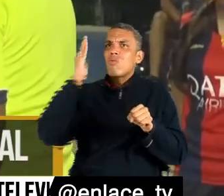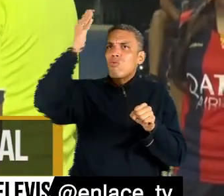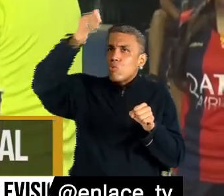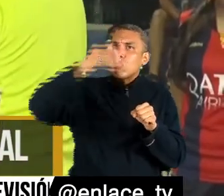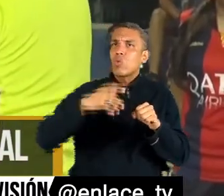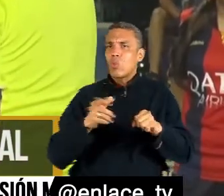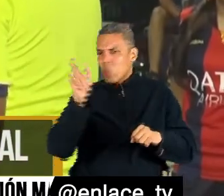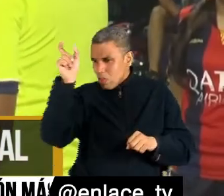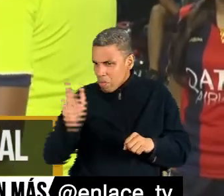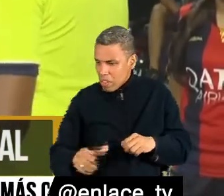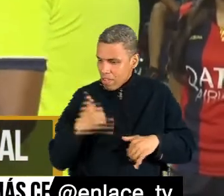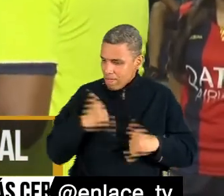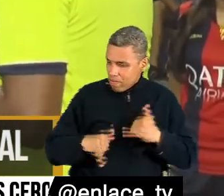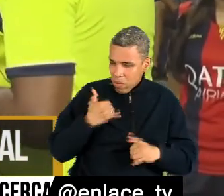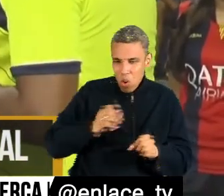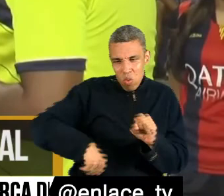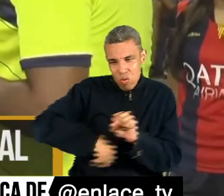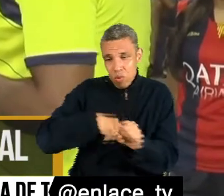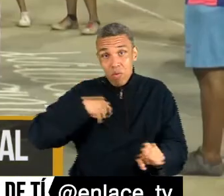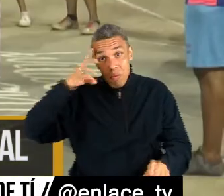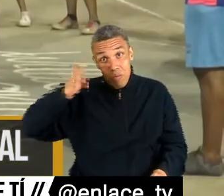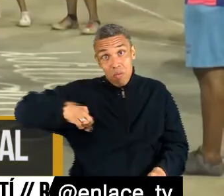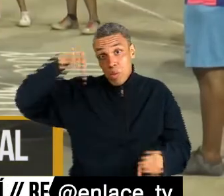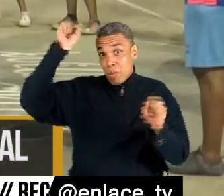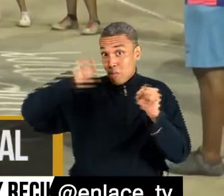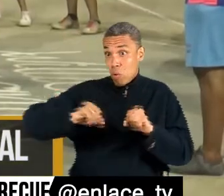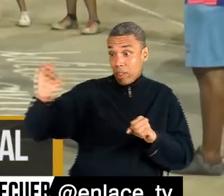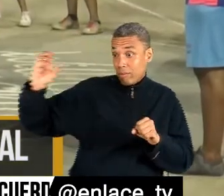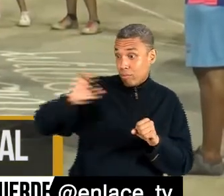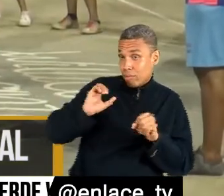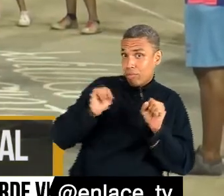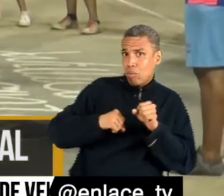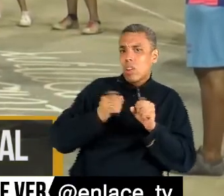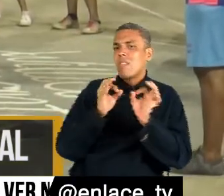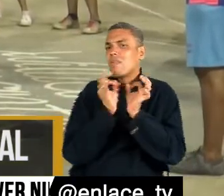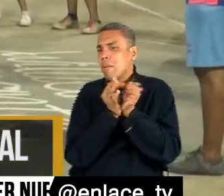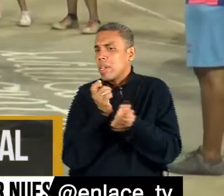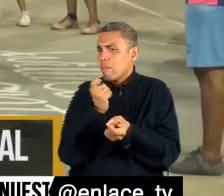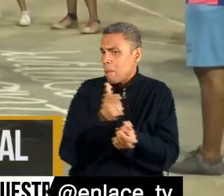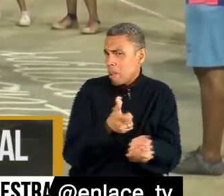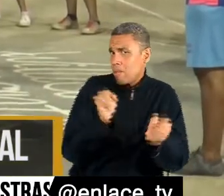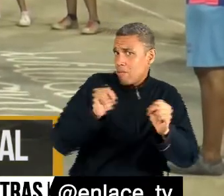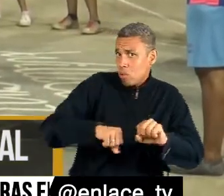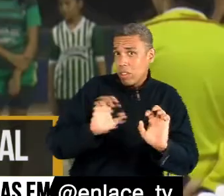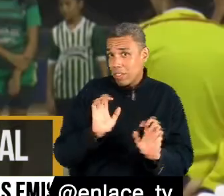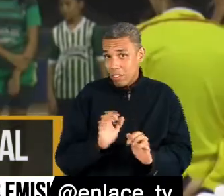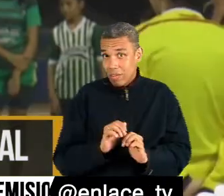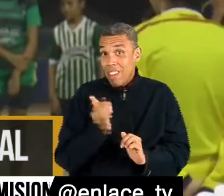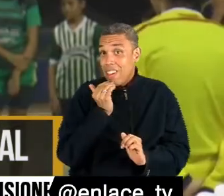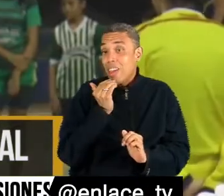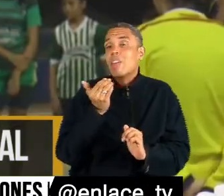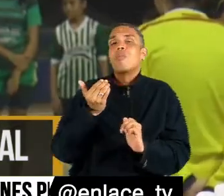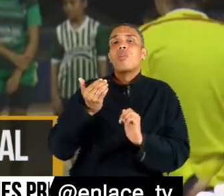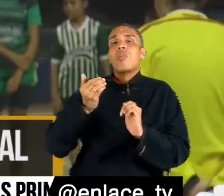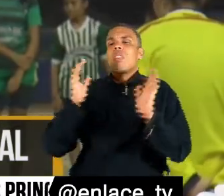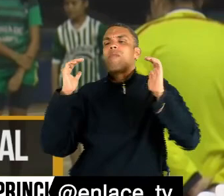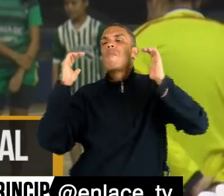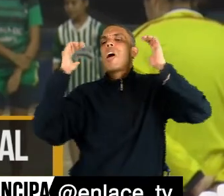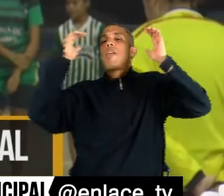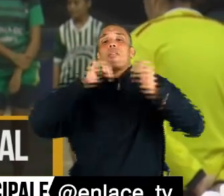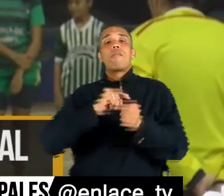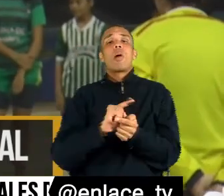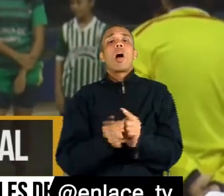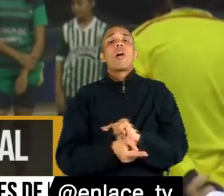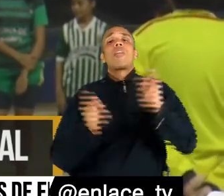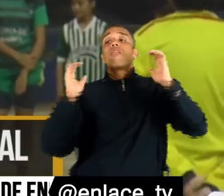universidad, es una opción para ayudar a las familias, porque a una niña que entra a un club como el Nacional, que es uno de los clubes que nos toca enfrentar, le